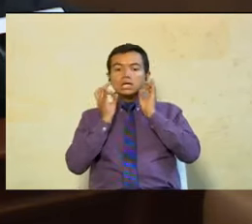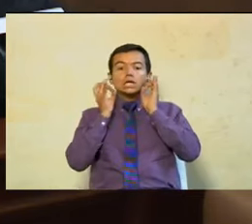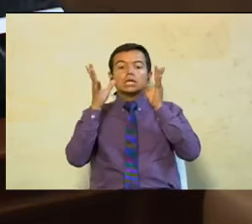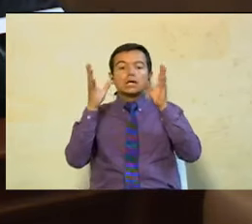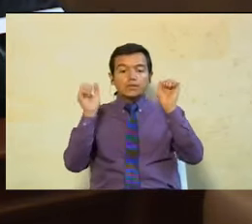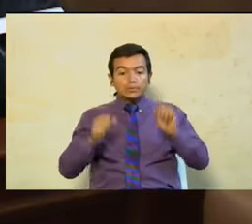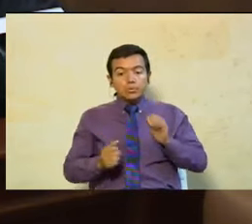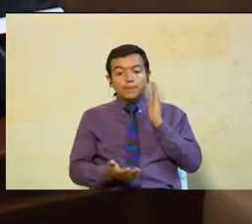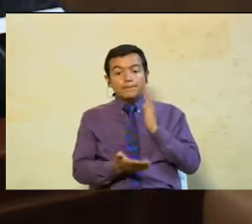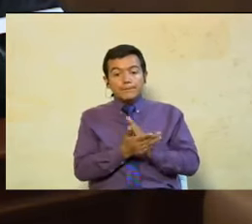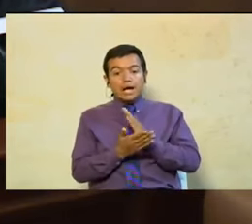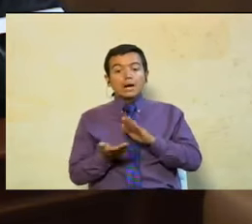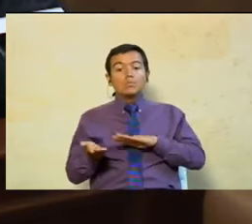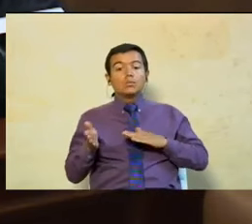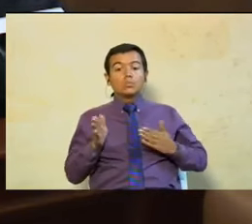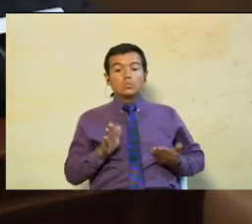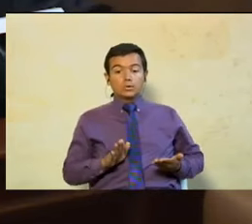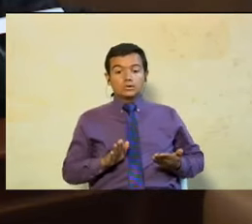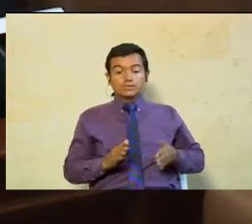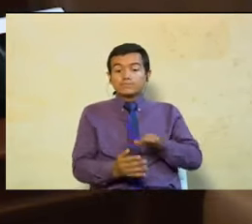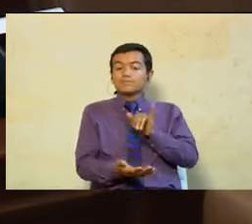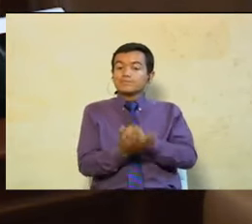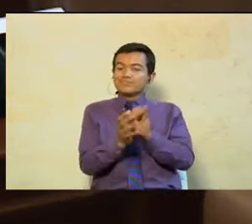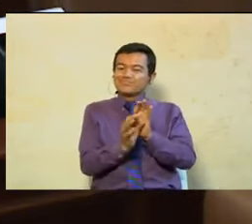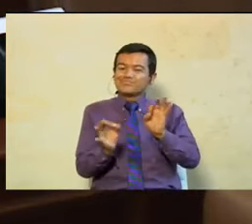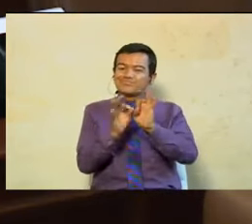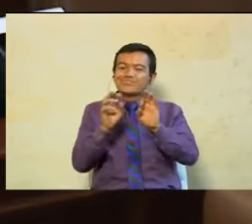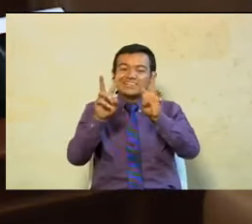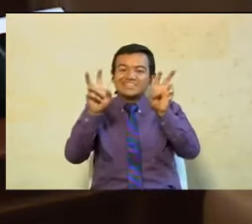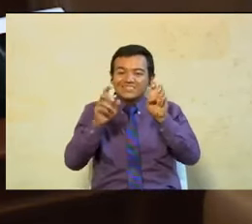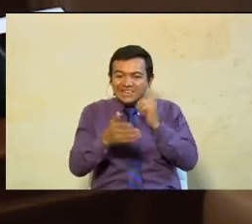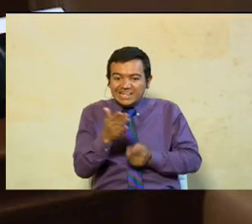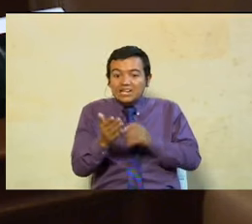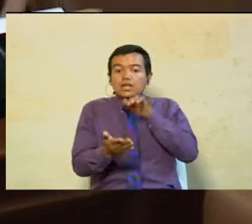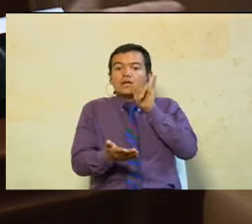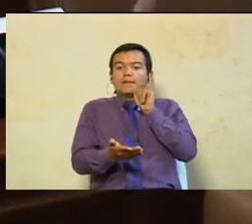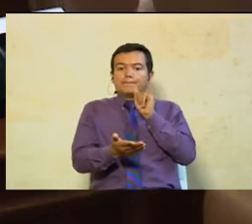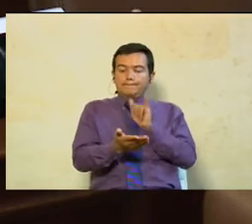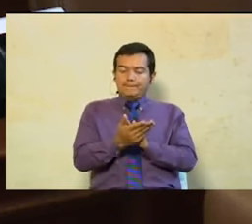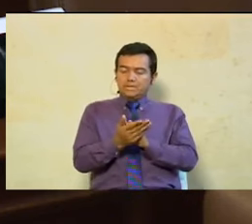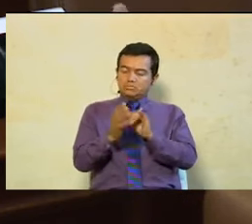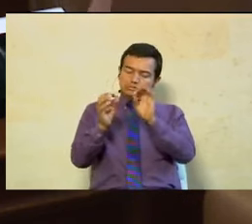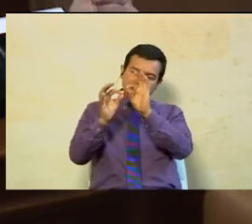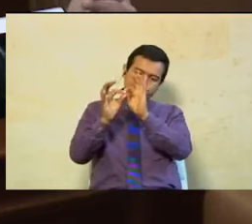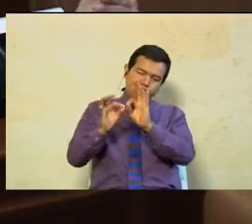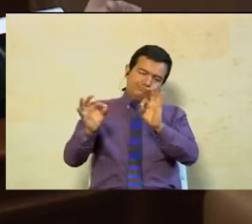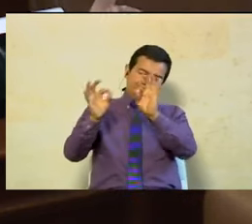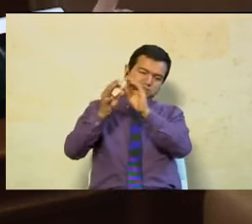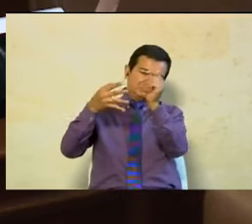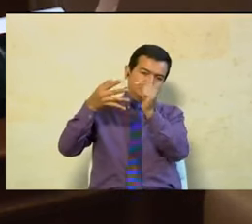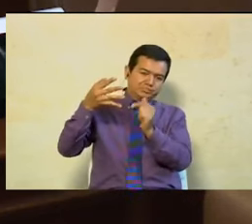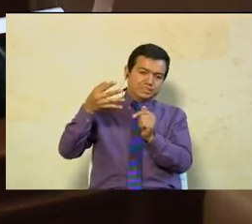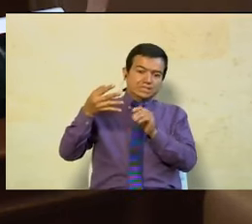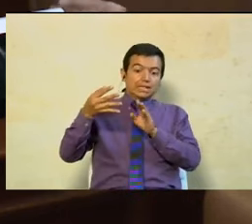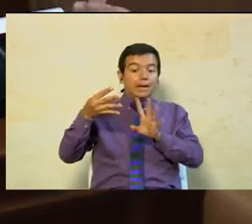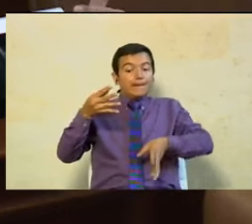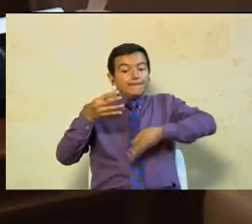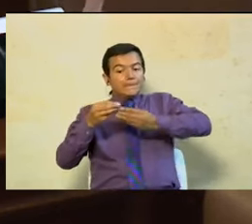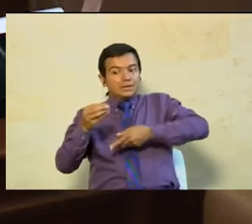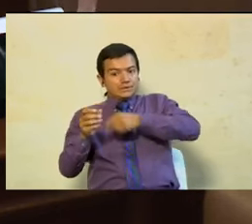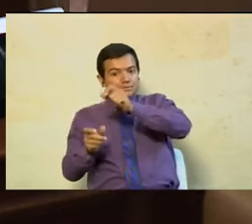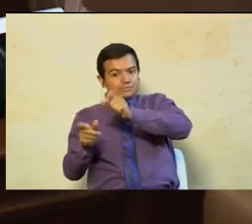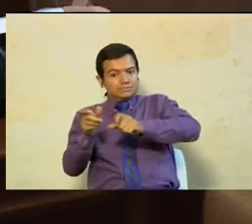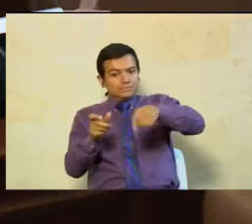Entonces yo creo que este es un tema en donde debemos darle todas las facultades que le corresponden a los médicos que